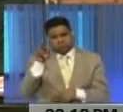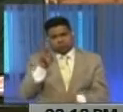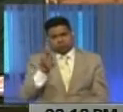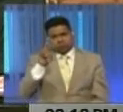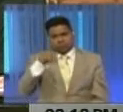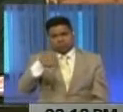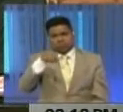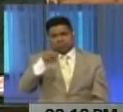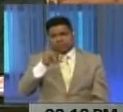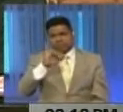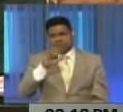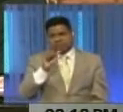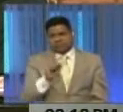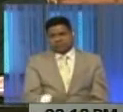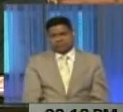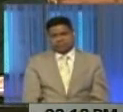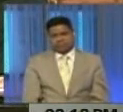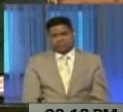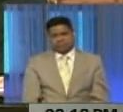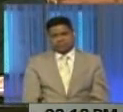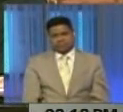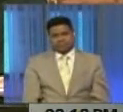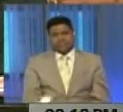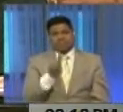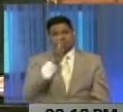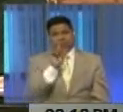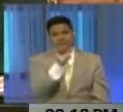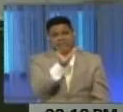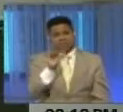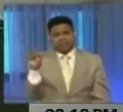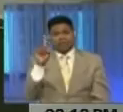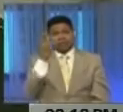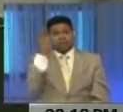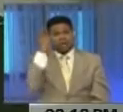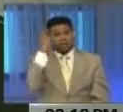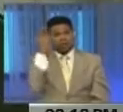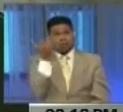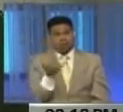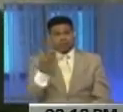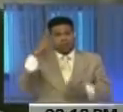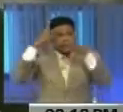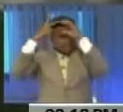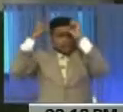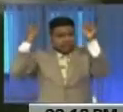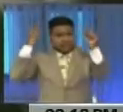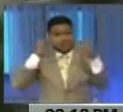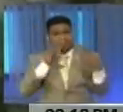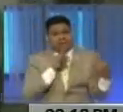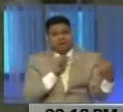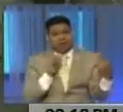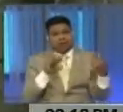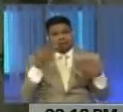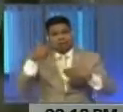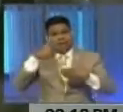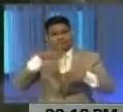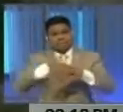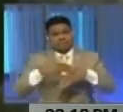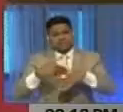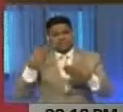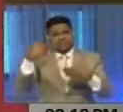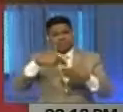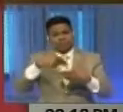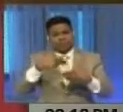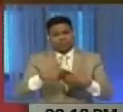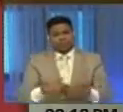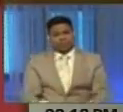Recientemente estuvo nuestra canciller, hace una semana, un día como hoy, estaba la canciller y el ministro de Petróleo en una reunión